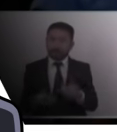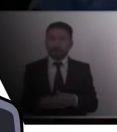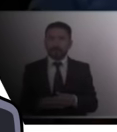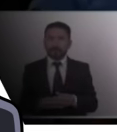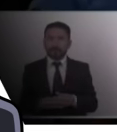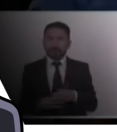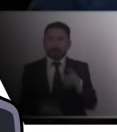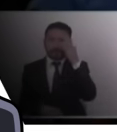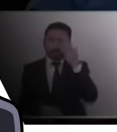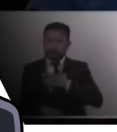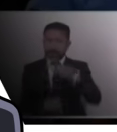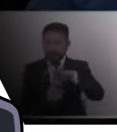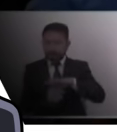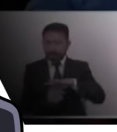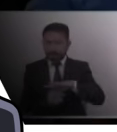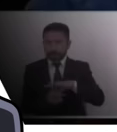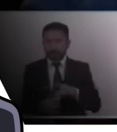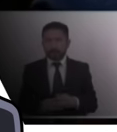cuenta con mi voto.